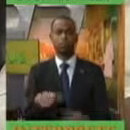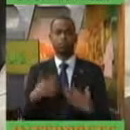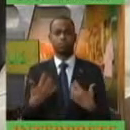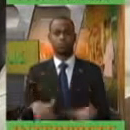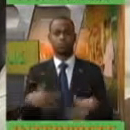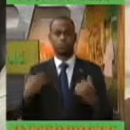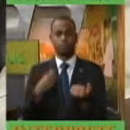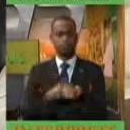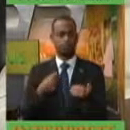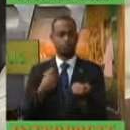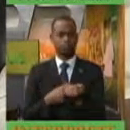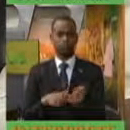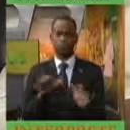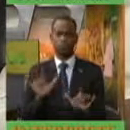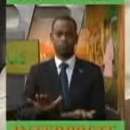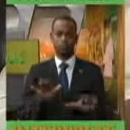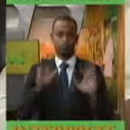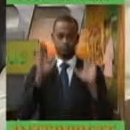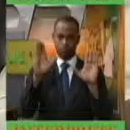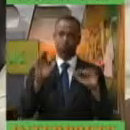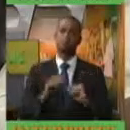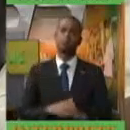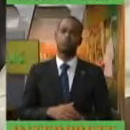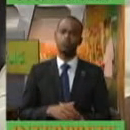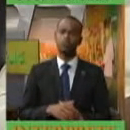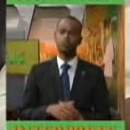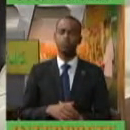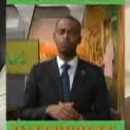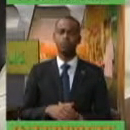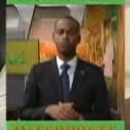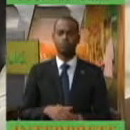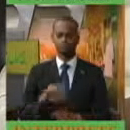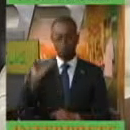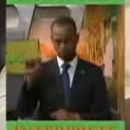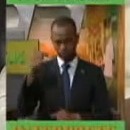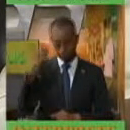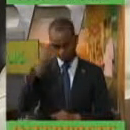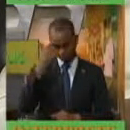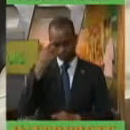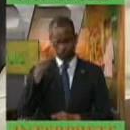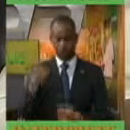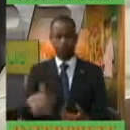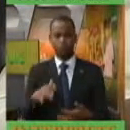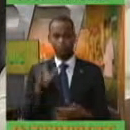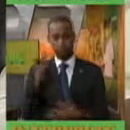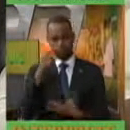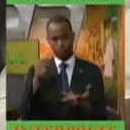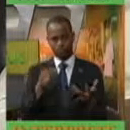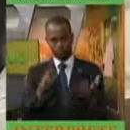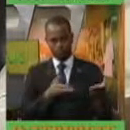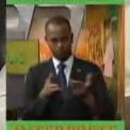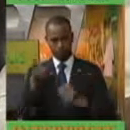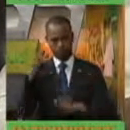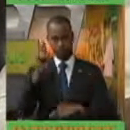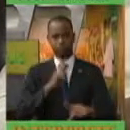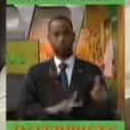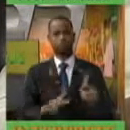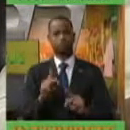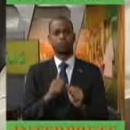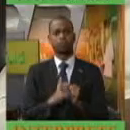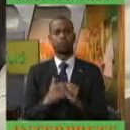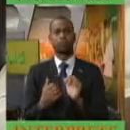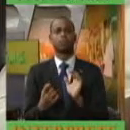apoyo que hemos recibido en la desde el Estado con estos servicios para la persona